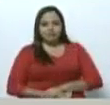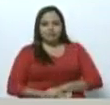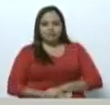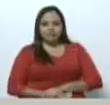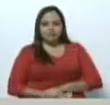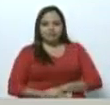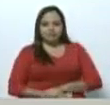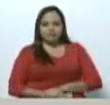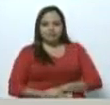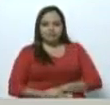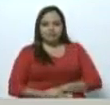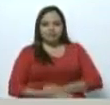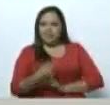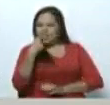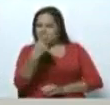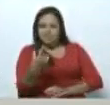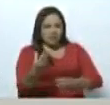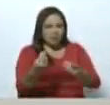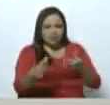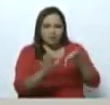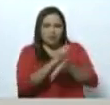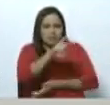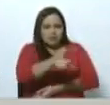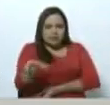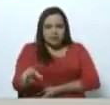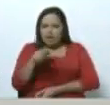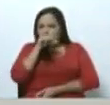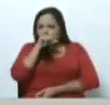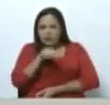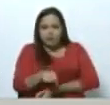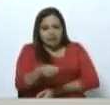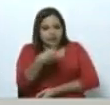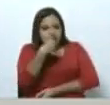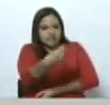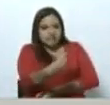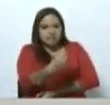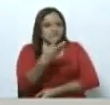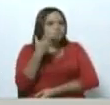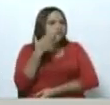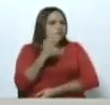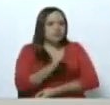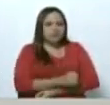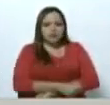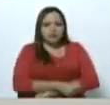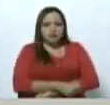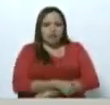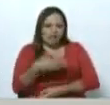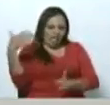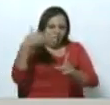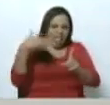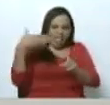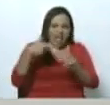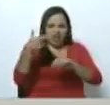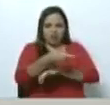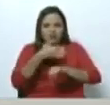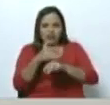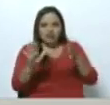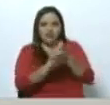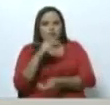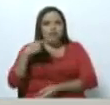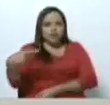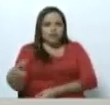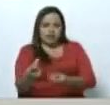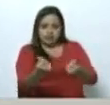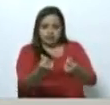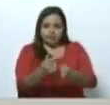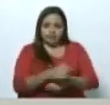aquellos que les encanta decir y criticar al gobierno con respecto a la política salarial.